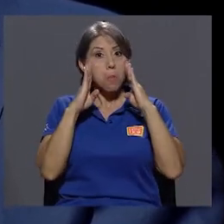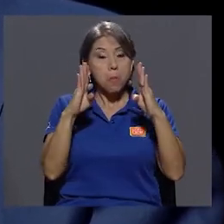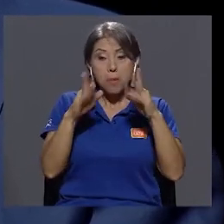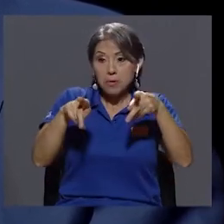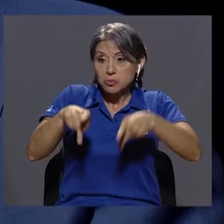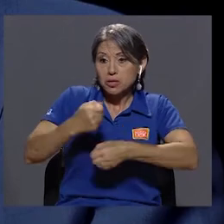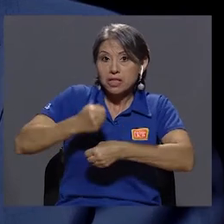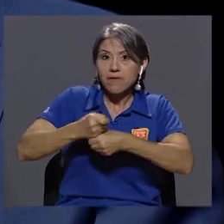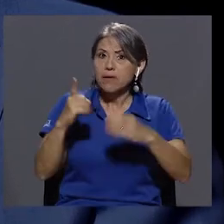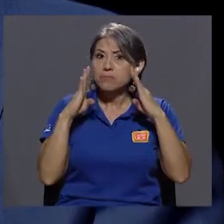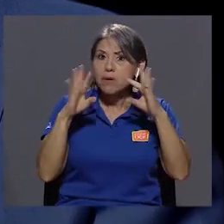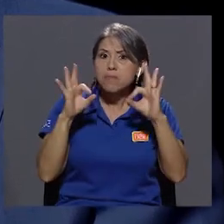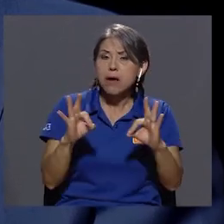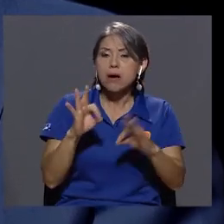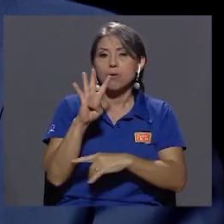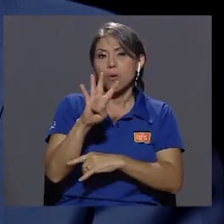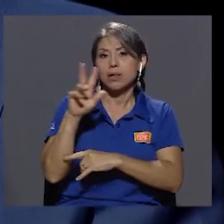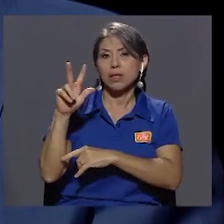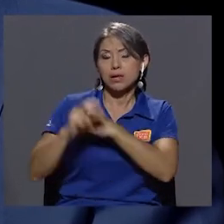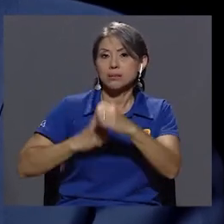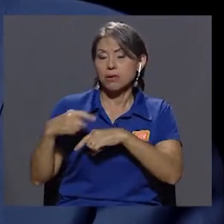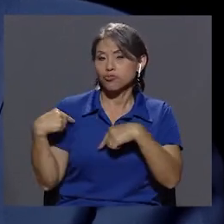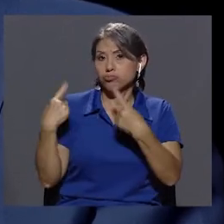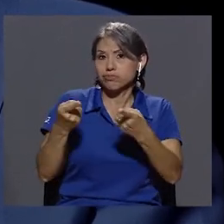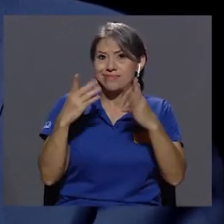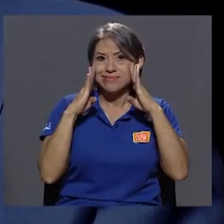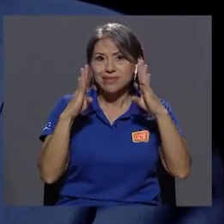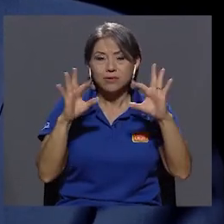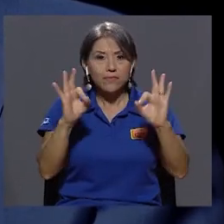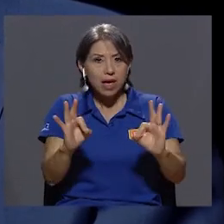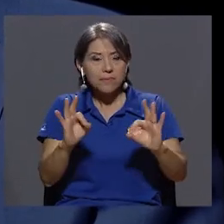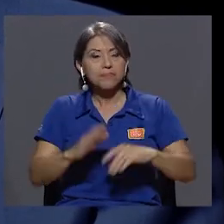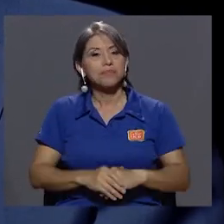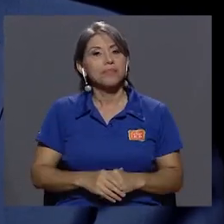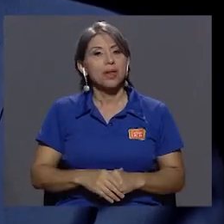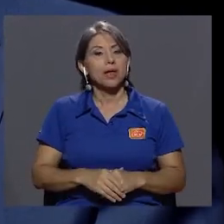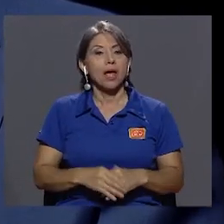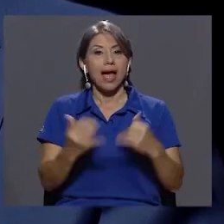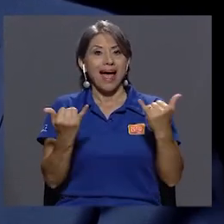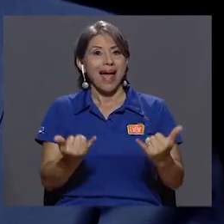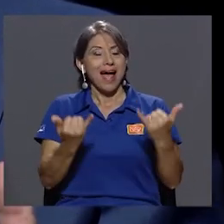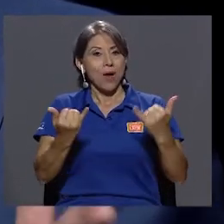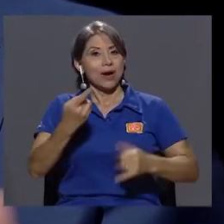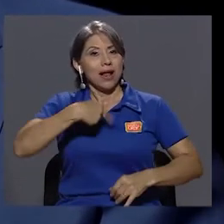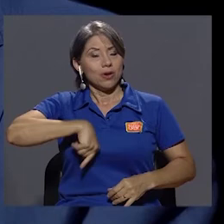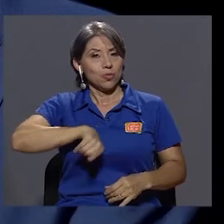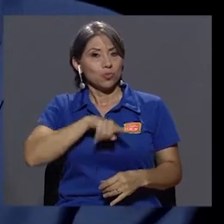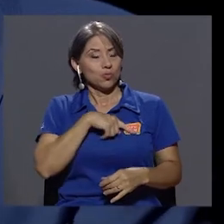43 años atenderlos degenerada mente y ahora estamos en la